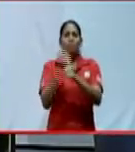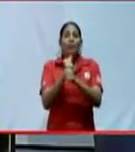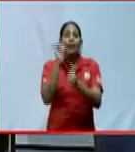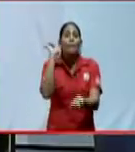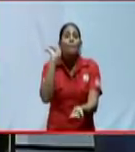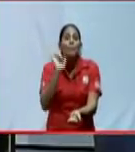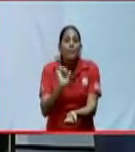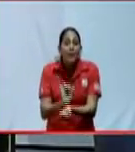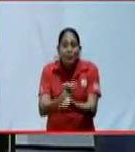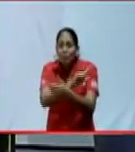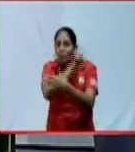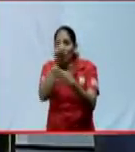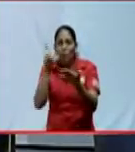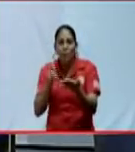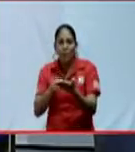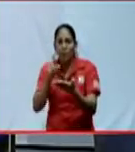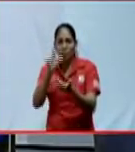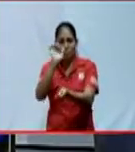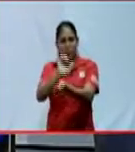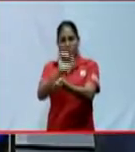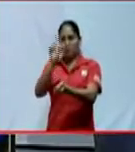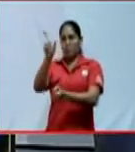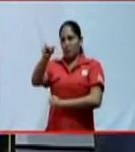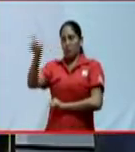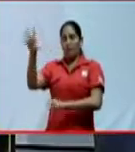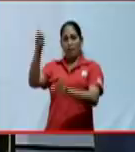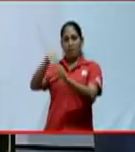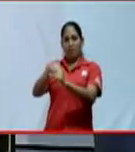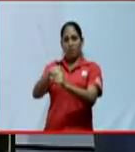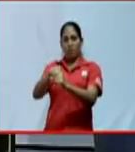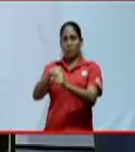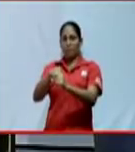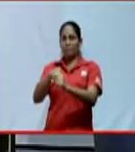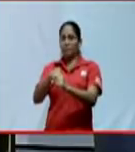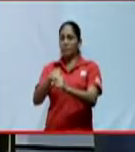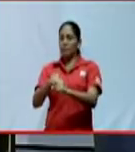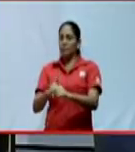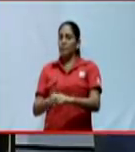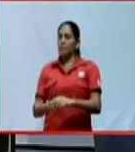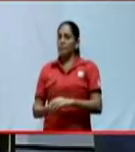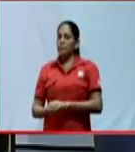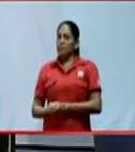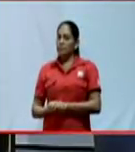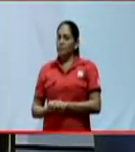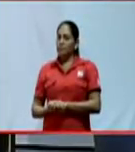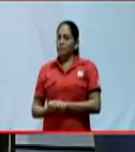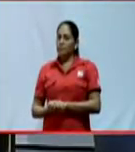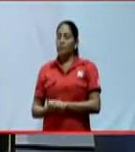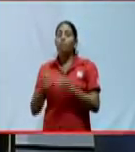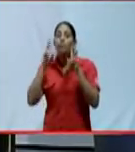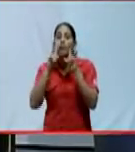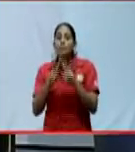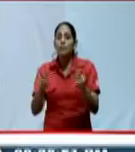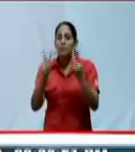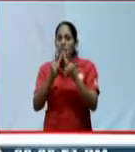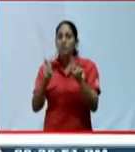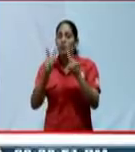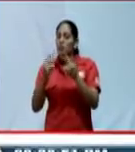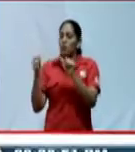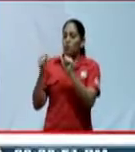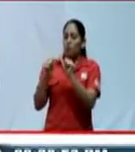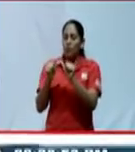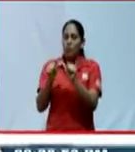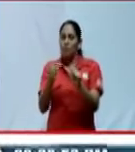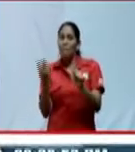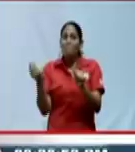Las investigaciones continúan, estamos desmantelando el resto de este intento de atentado golpista. De